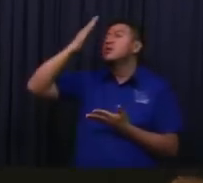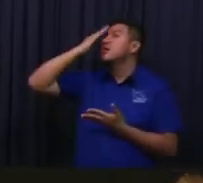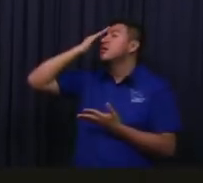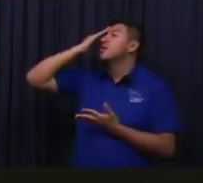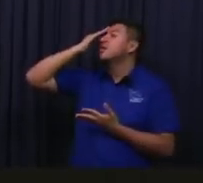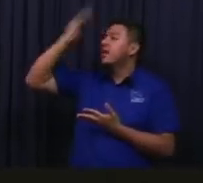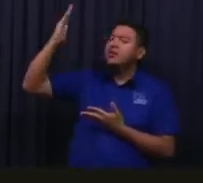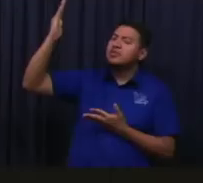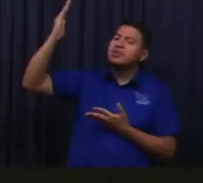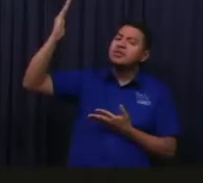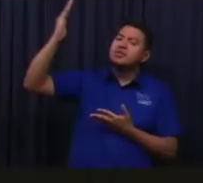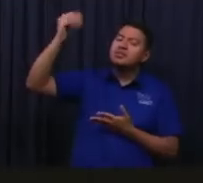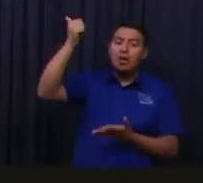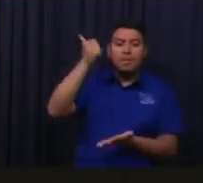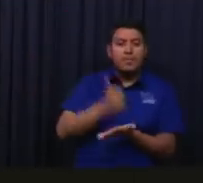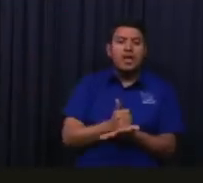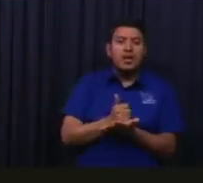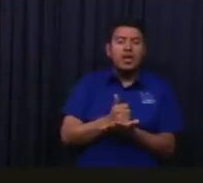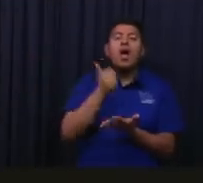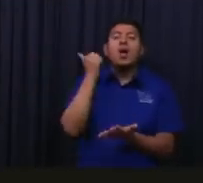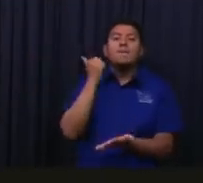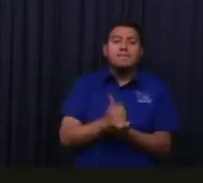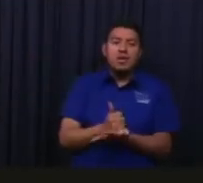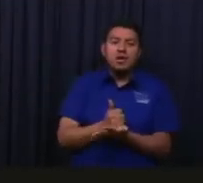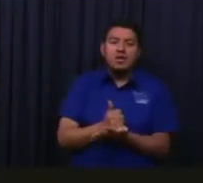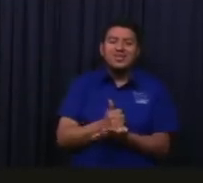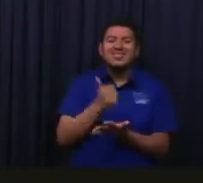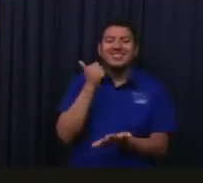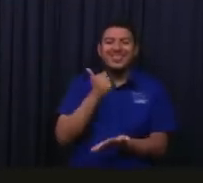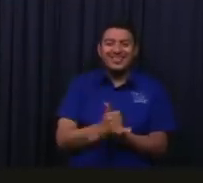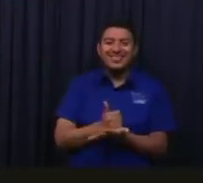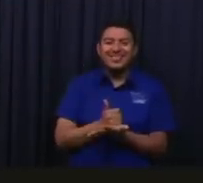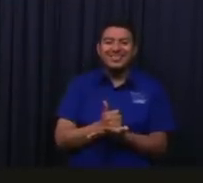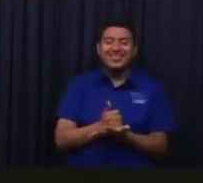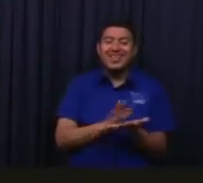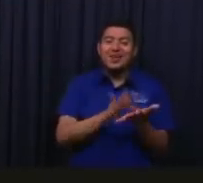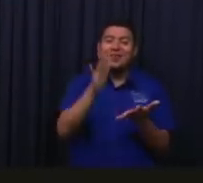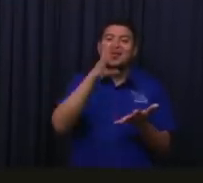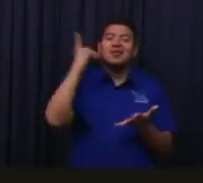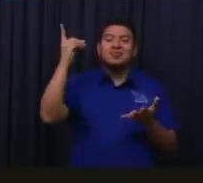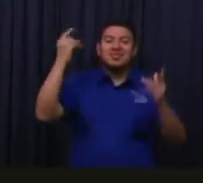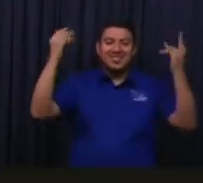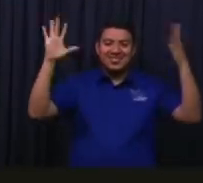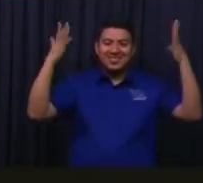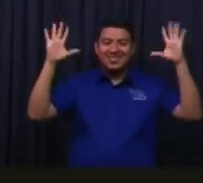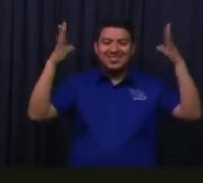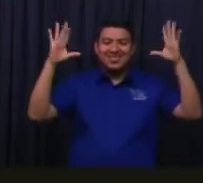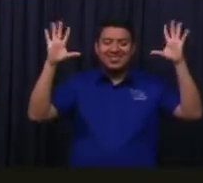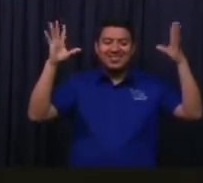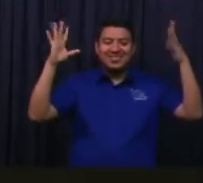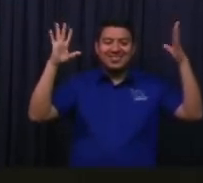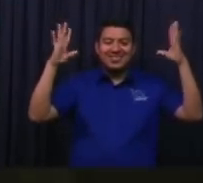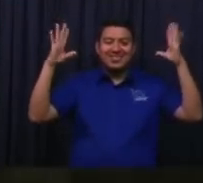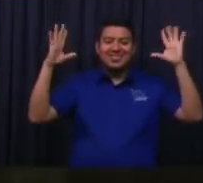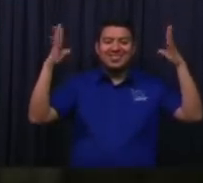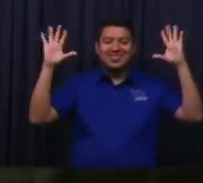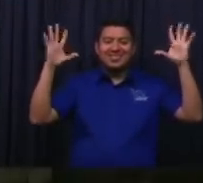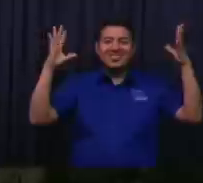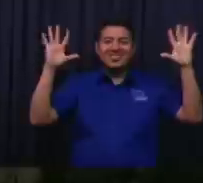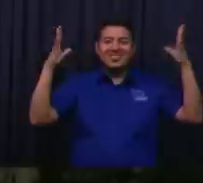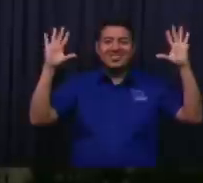gracias. Amén, amén y amén. Gloria a Dios, un aplauso fuerte al Señor y le esperamos en el